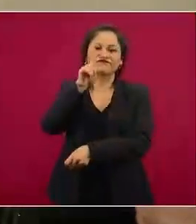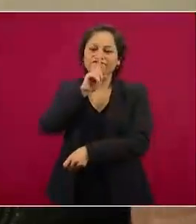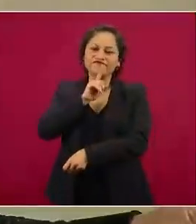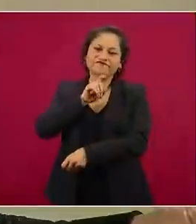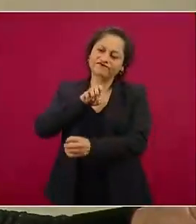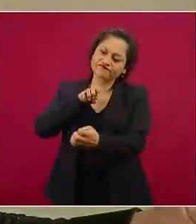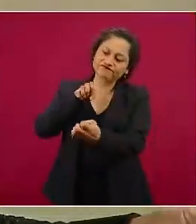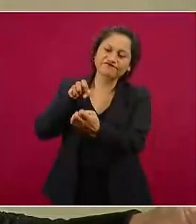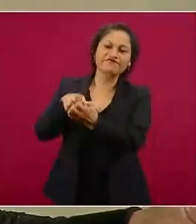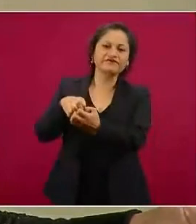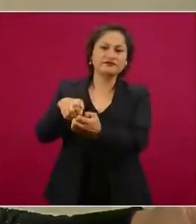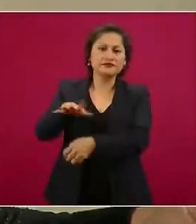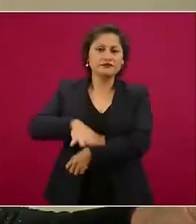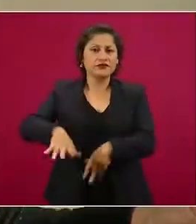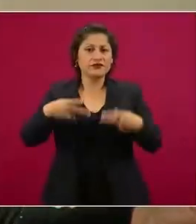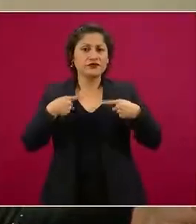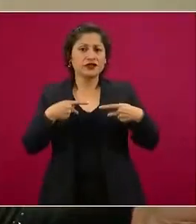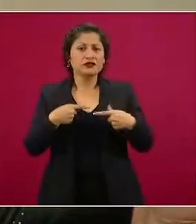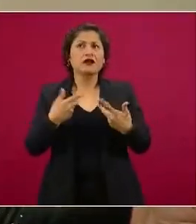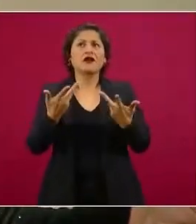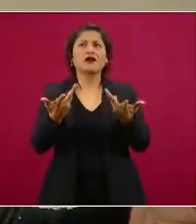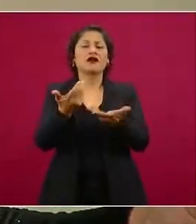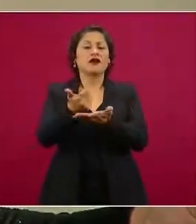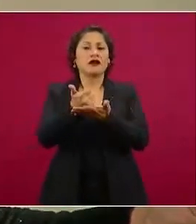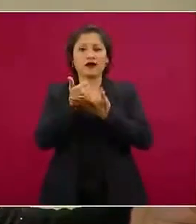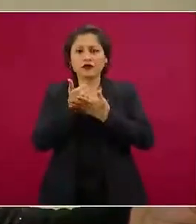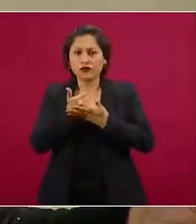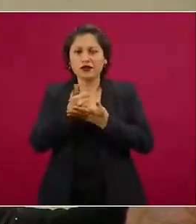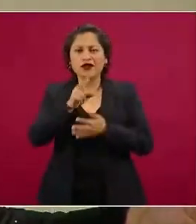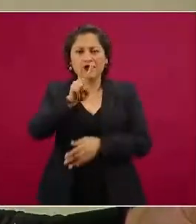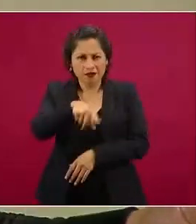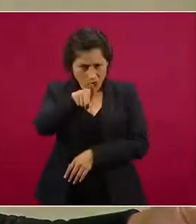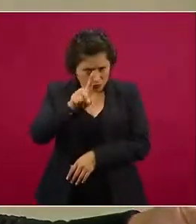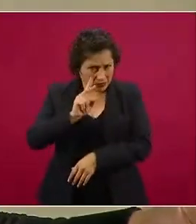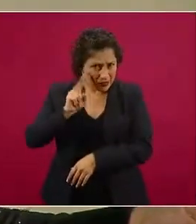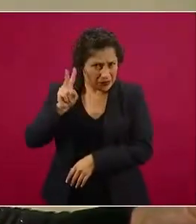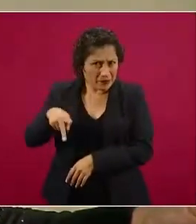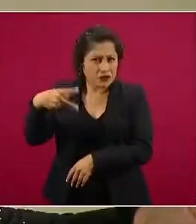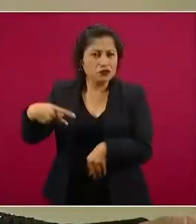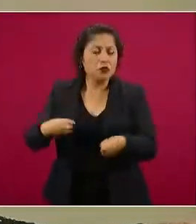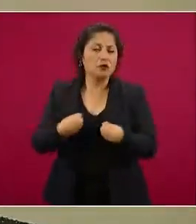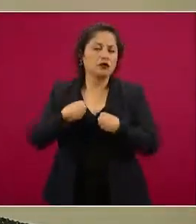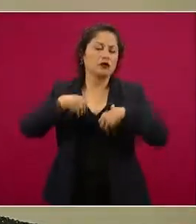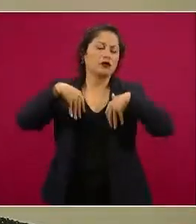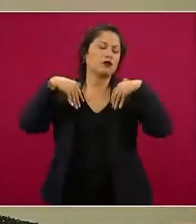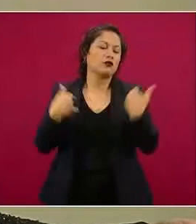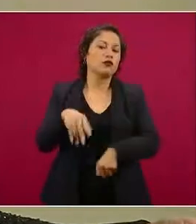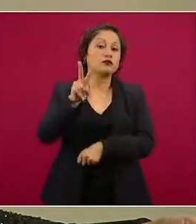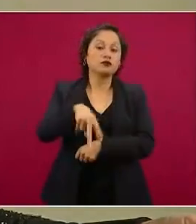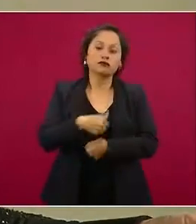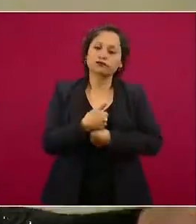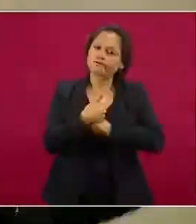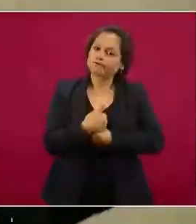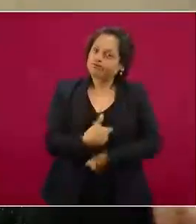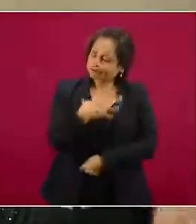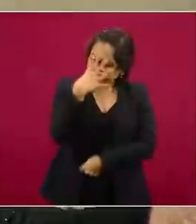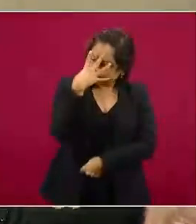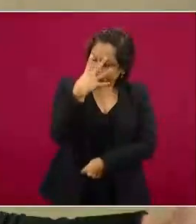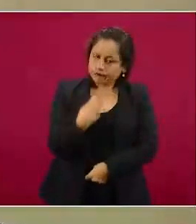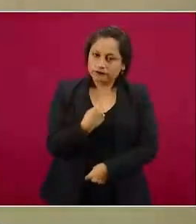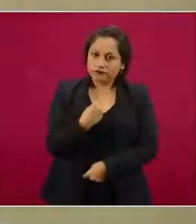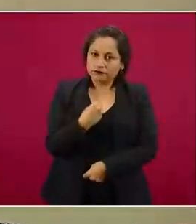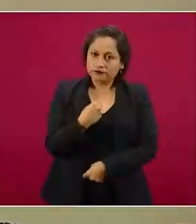cómo están viviendo, no es nada a la imaginación, es muy triste. Aquí